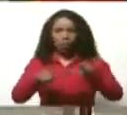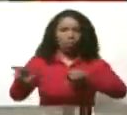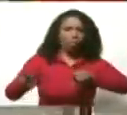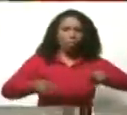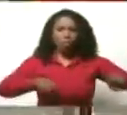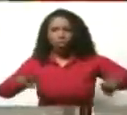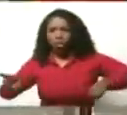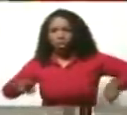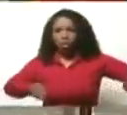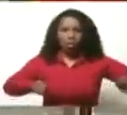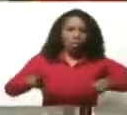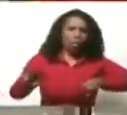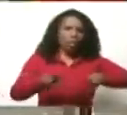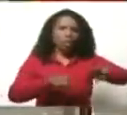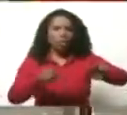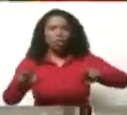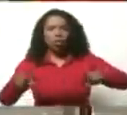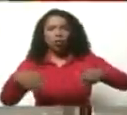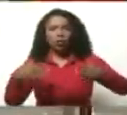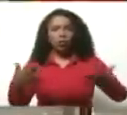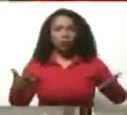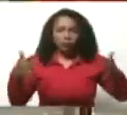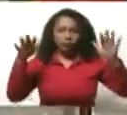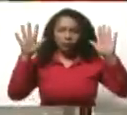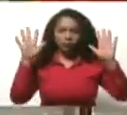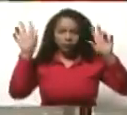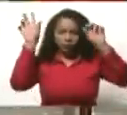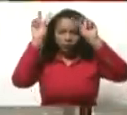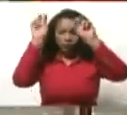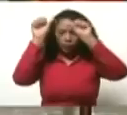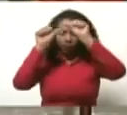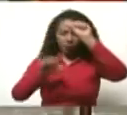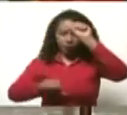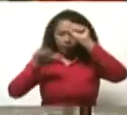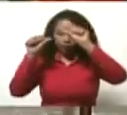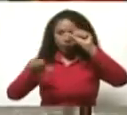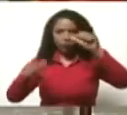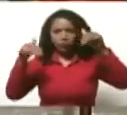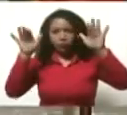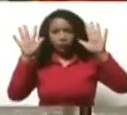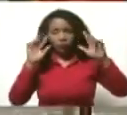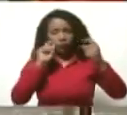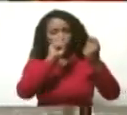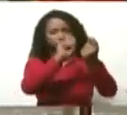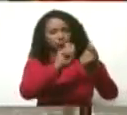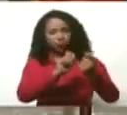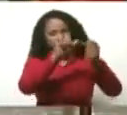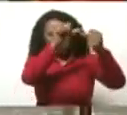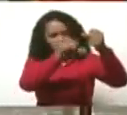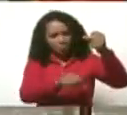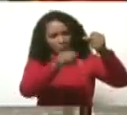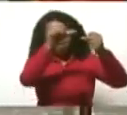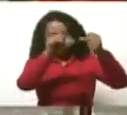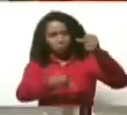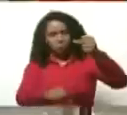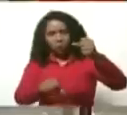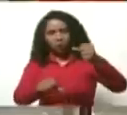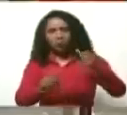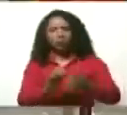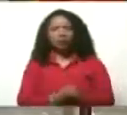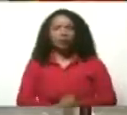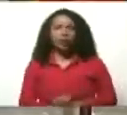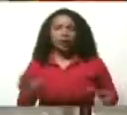diligencias que suponen inspecciones, que suponen entrevistas, que suponen